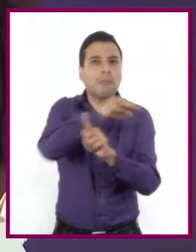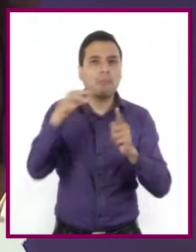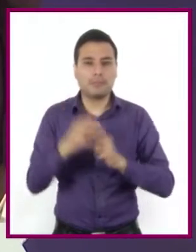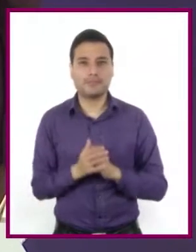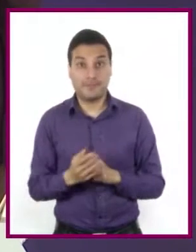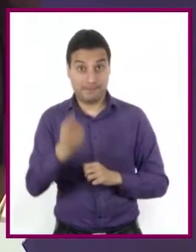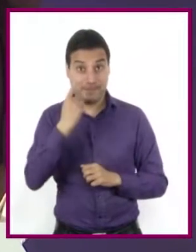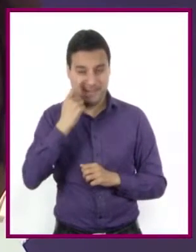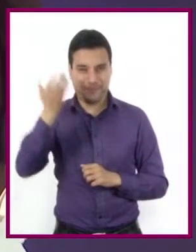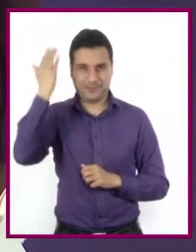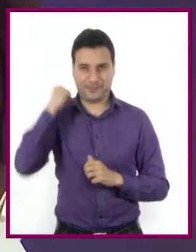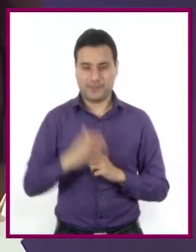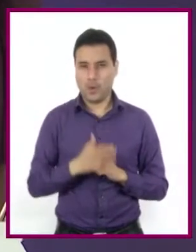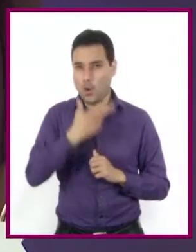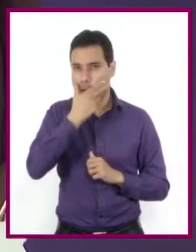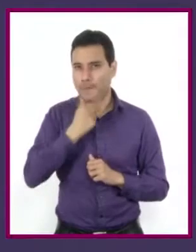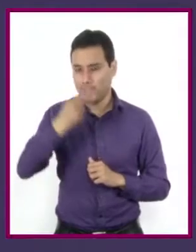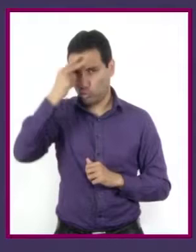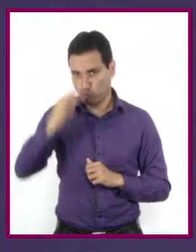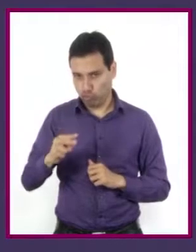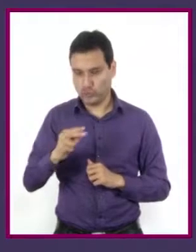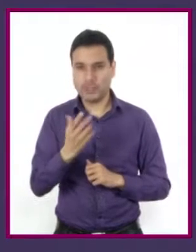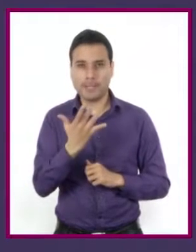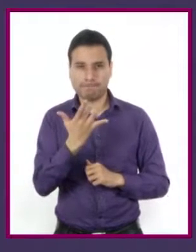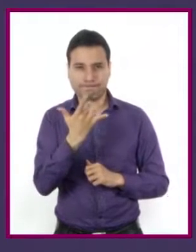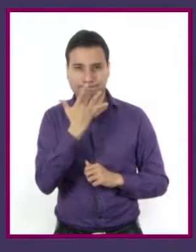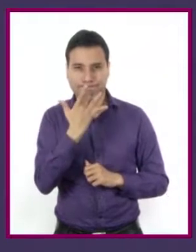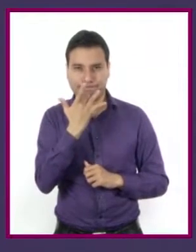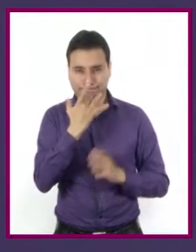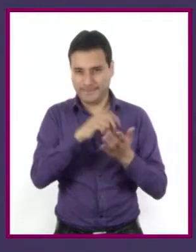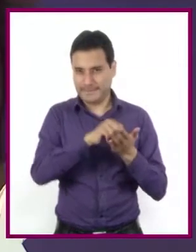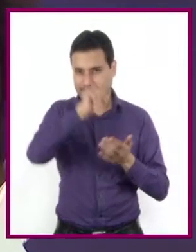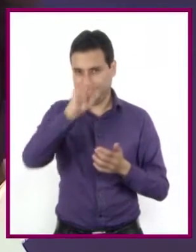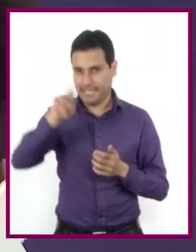obras del muralista mexicano Diego Rivera. Observen.